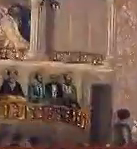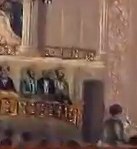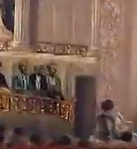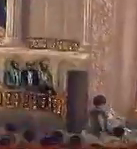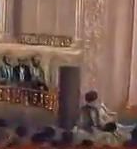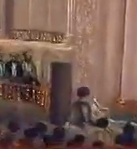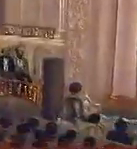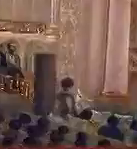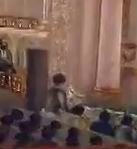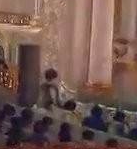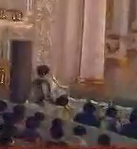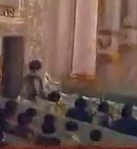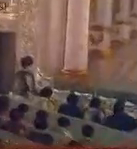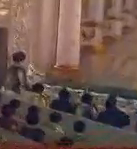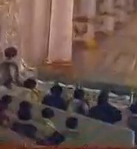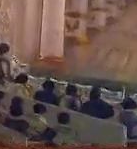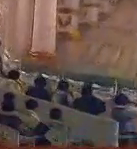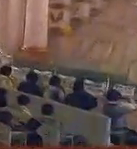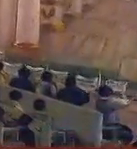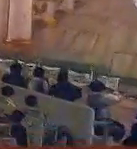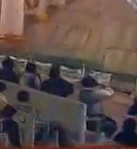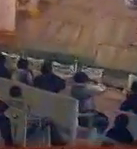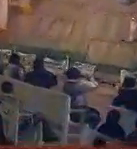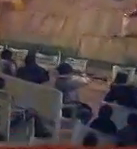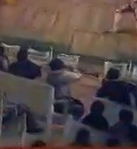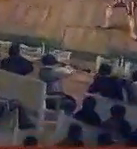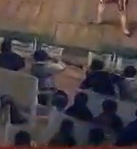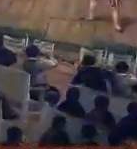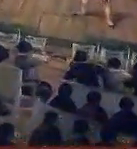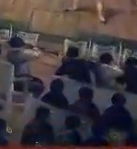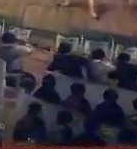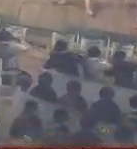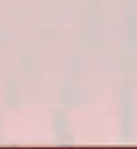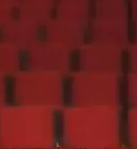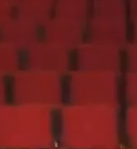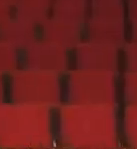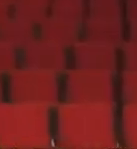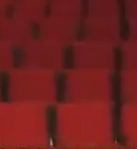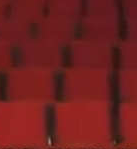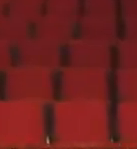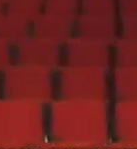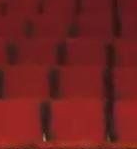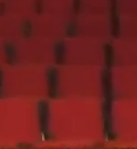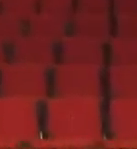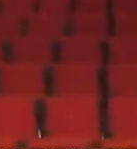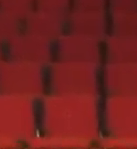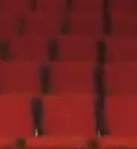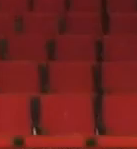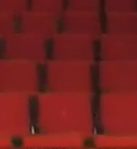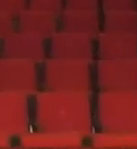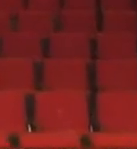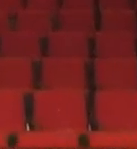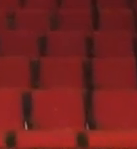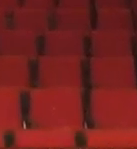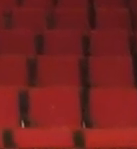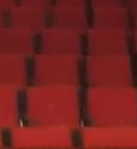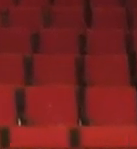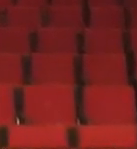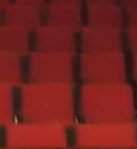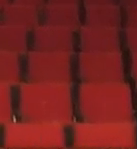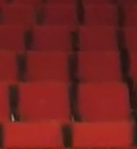sus murales se enfatiza la historia del recinto, obra de Fernando Leal. El Teatro de la Paz cuenta con un aforo